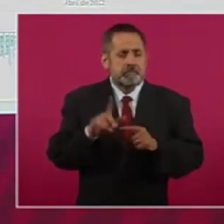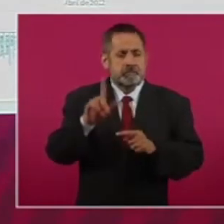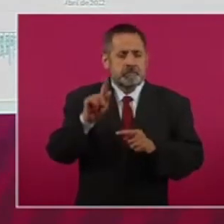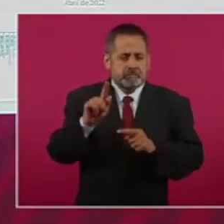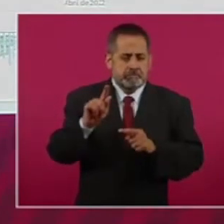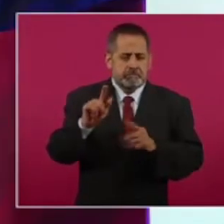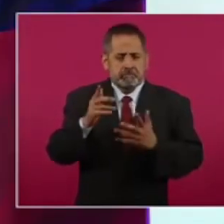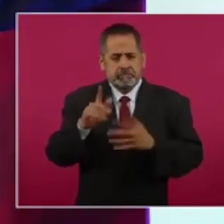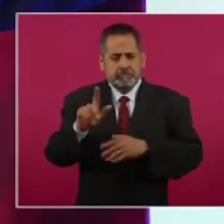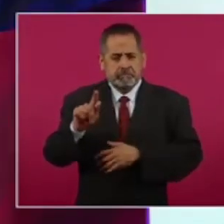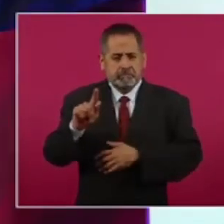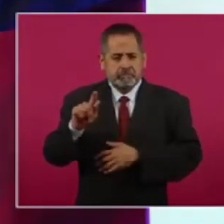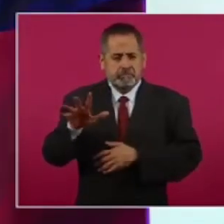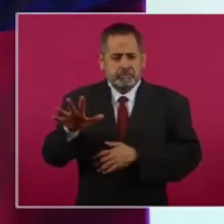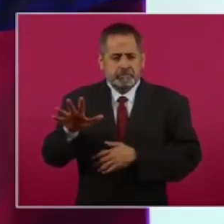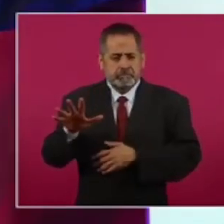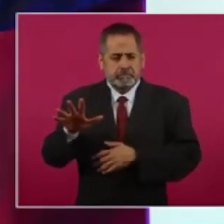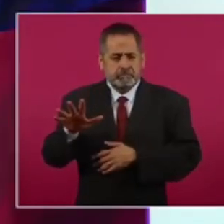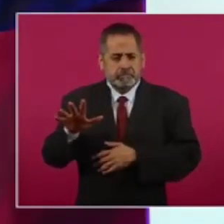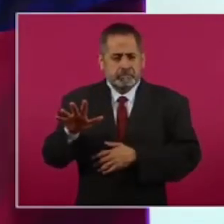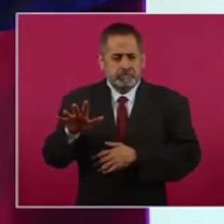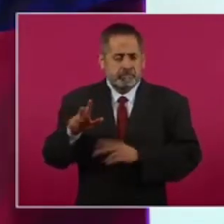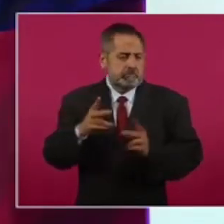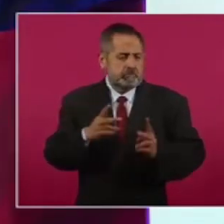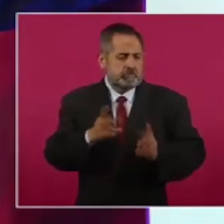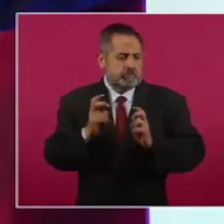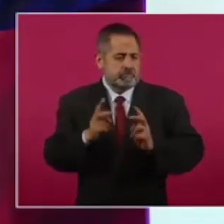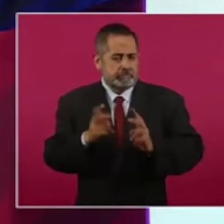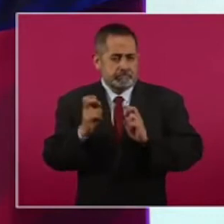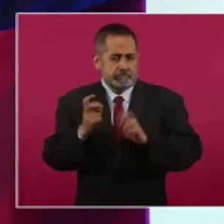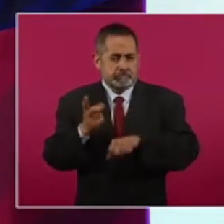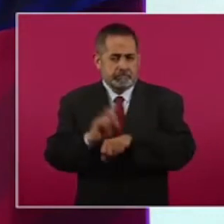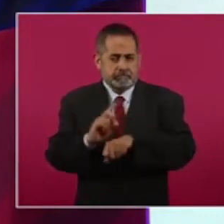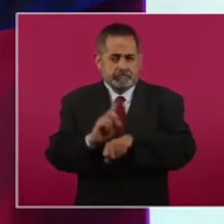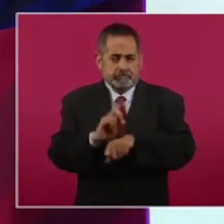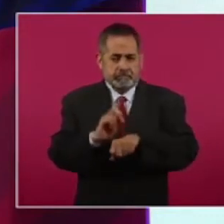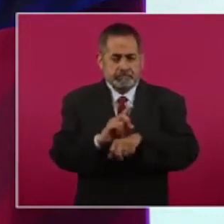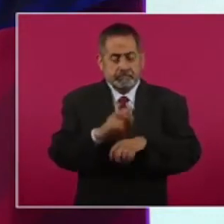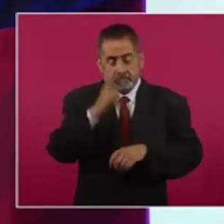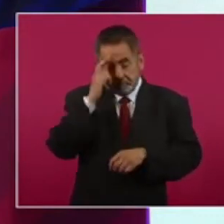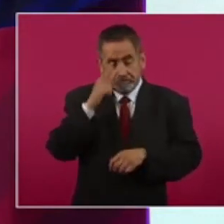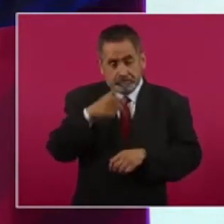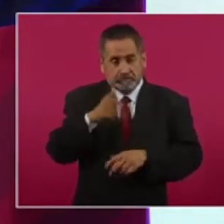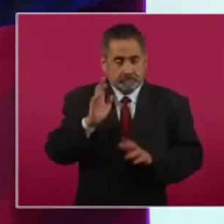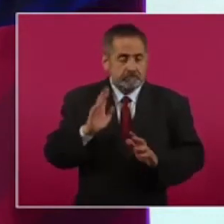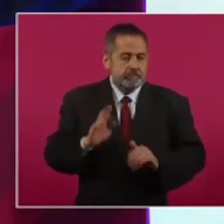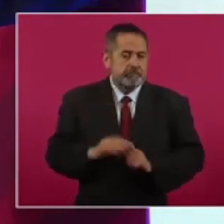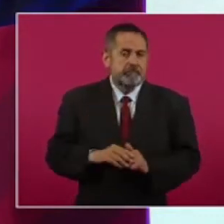70, 75 robos diarios de vehículos.